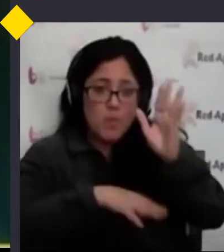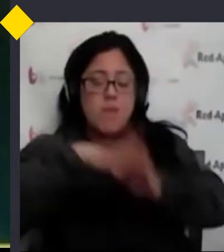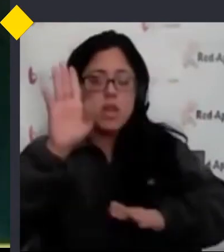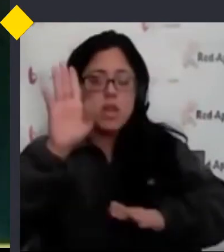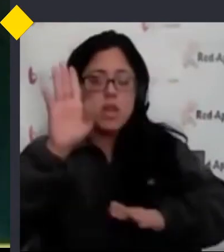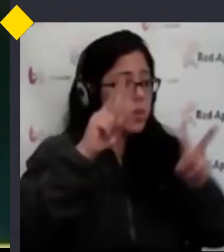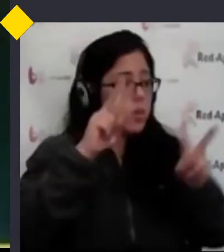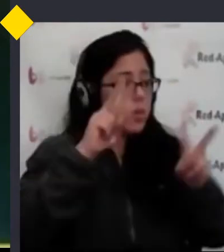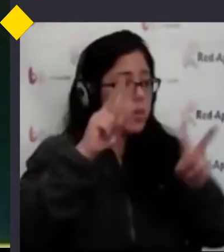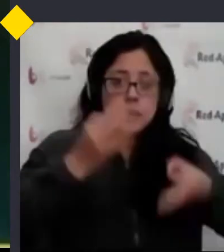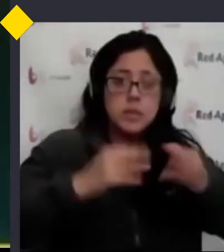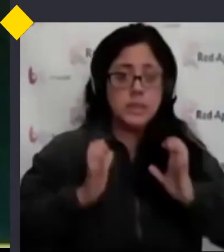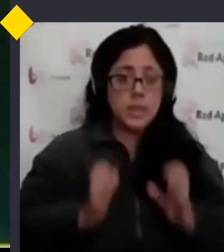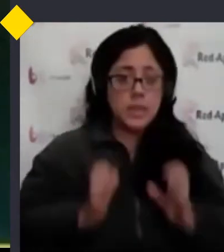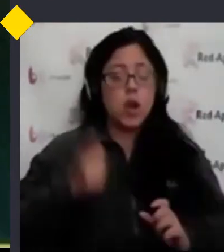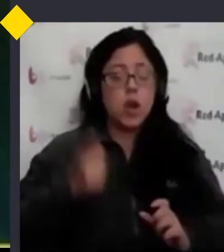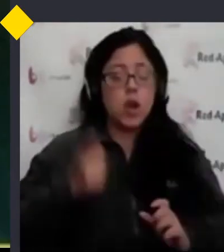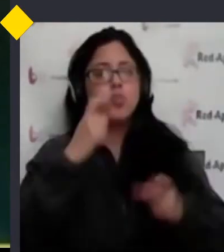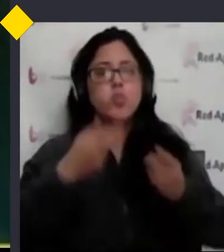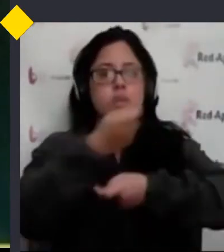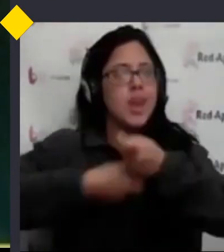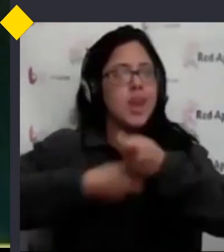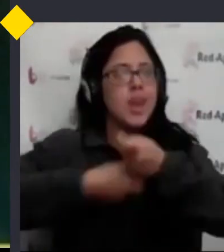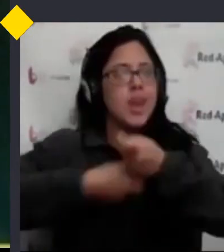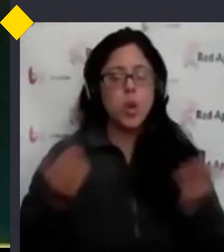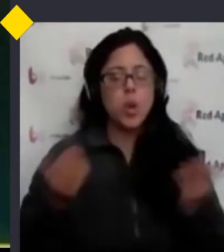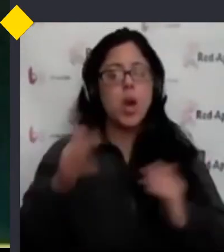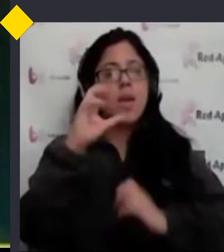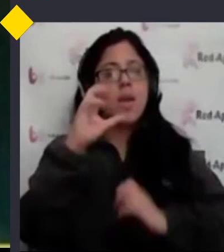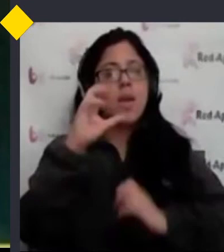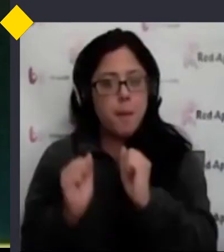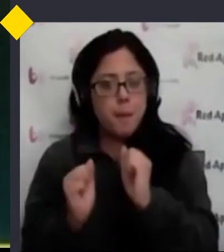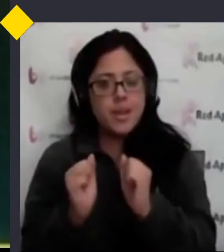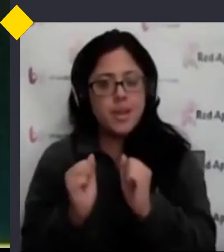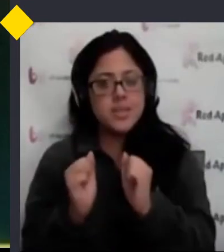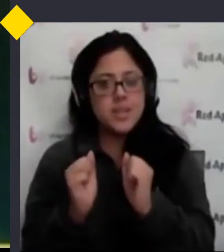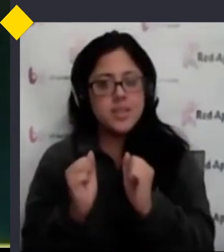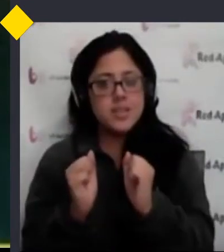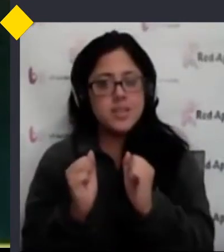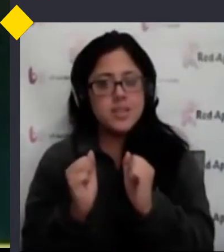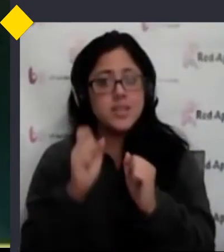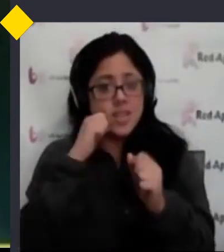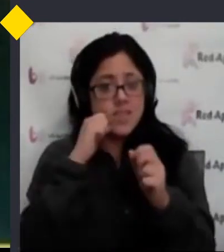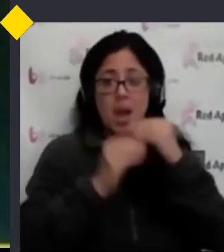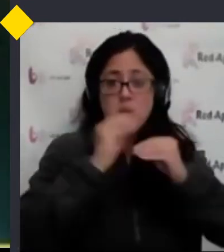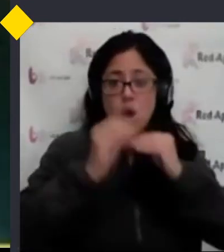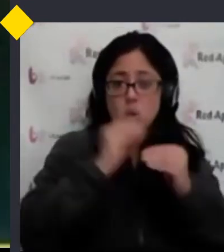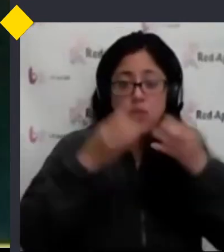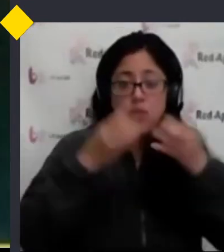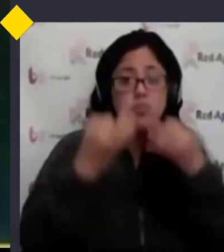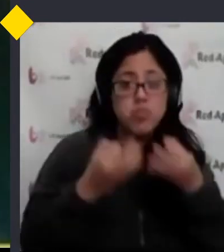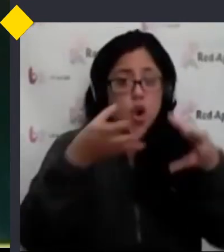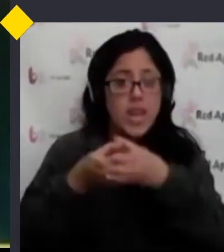ético, sino que es un tema de negocios. Las empresas no solamente van a ser más productivas y tener un equipo más diverso, sino que además